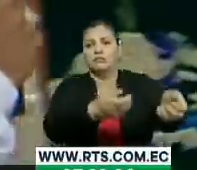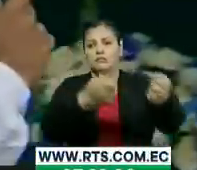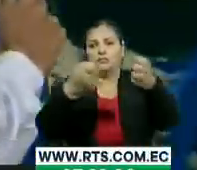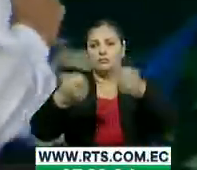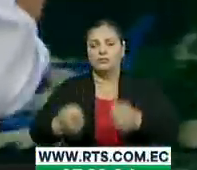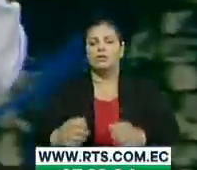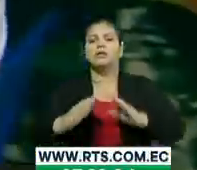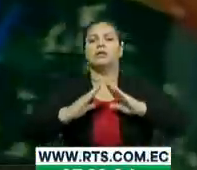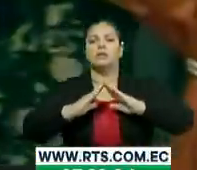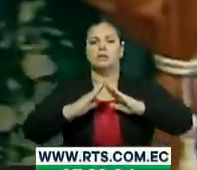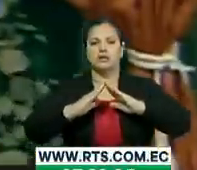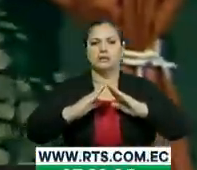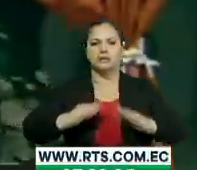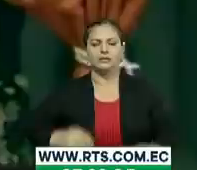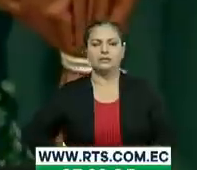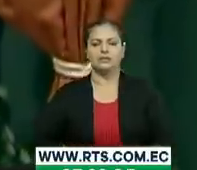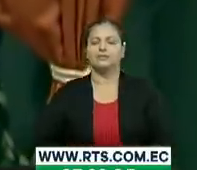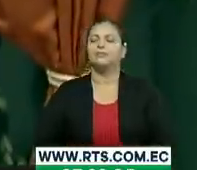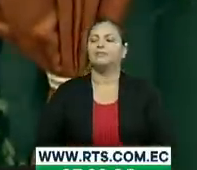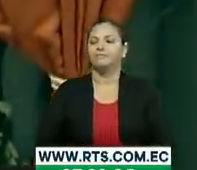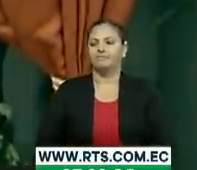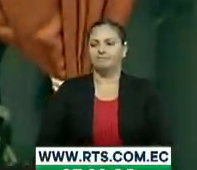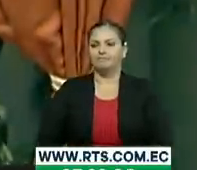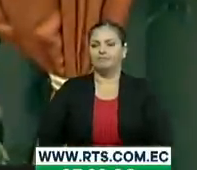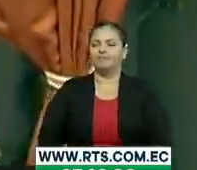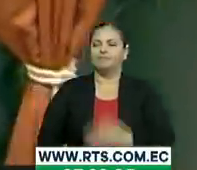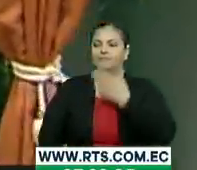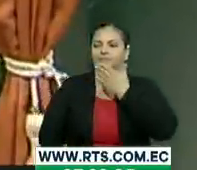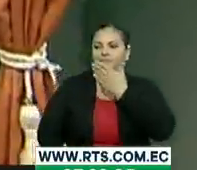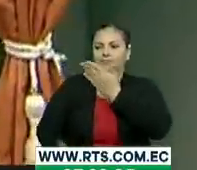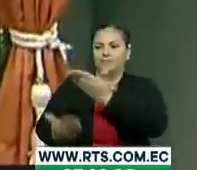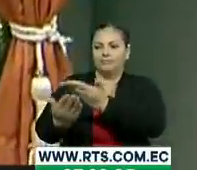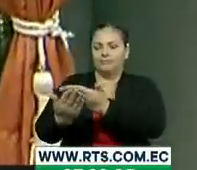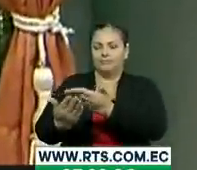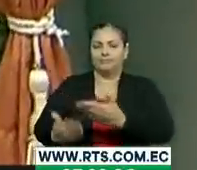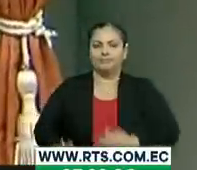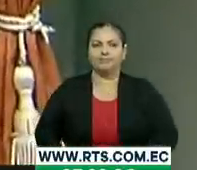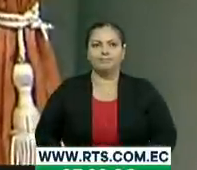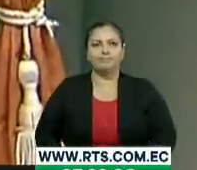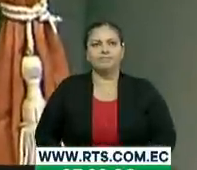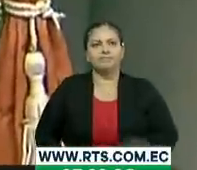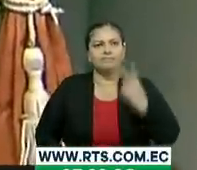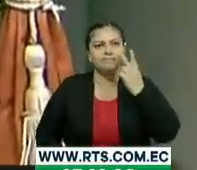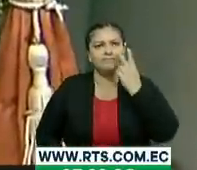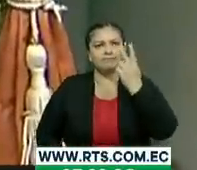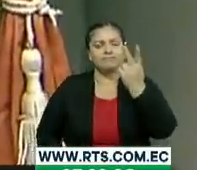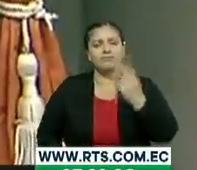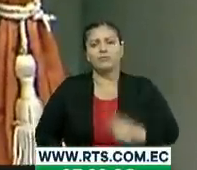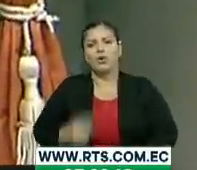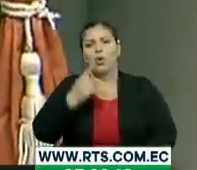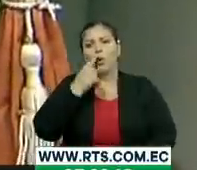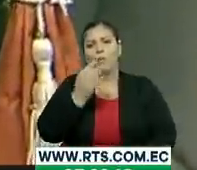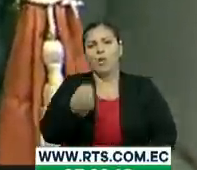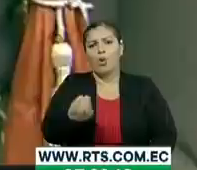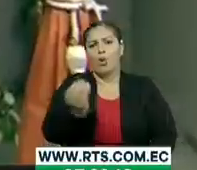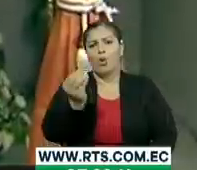joven que hoy ya descansa al interior de este ataúd, de este féretro, aquella fría caja